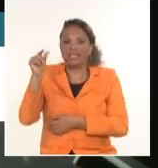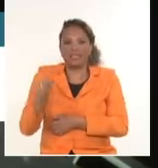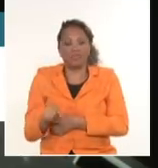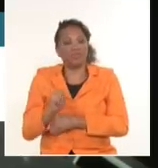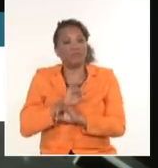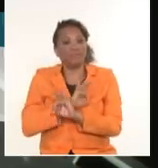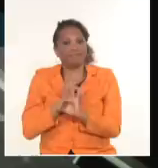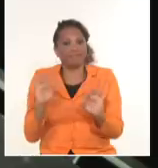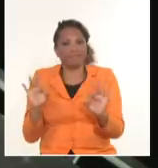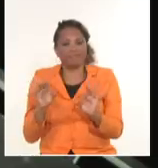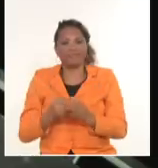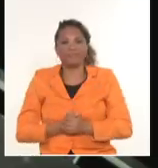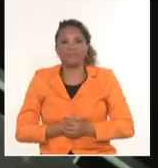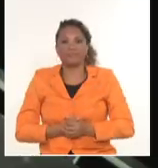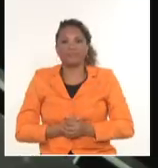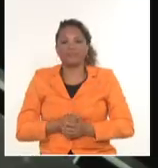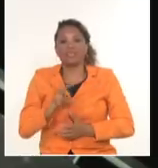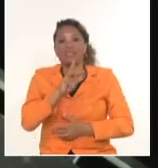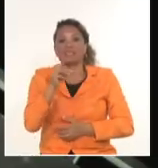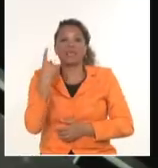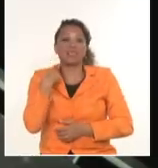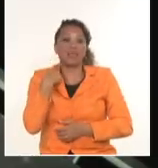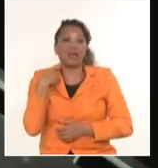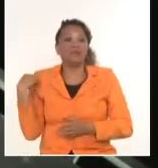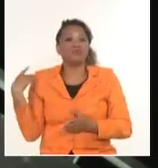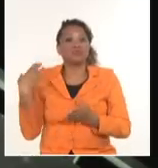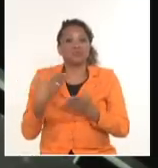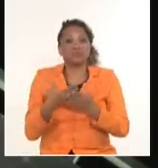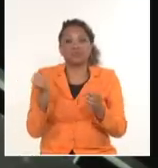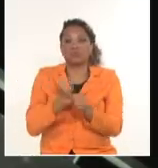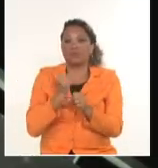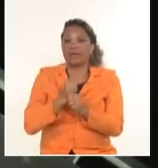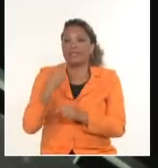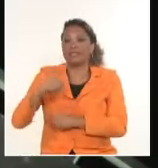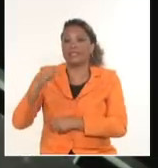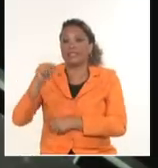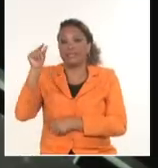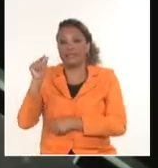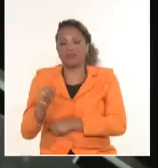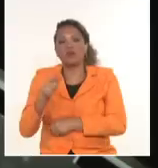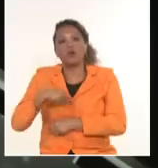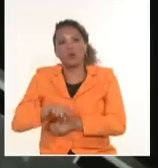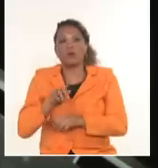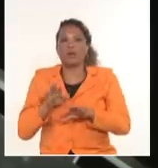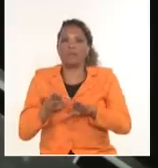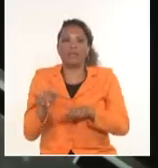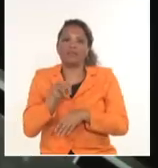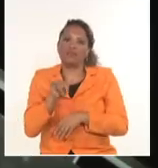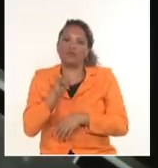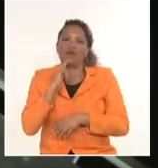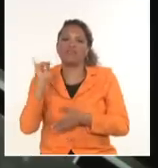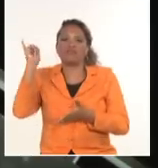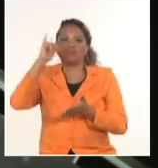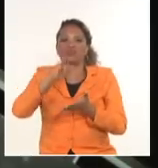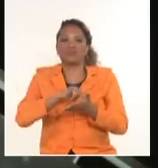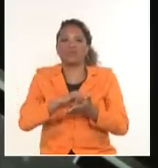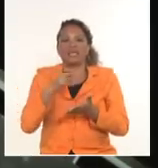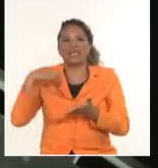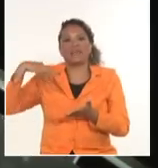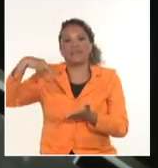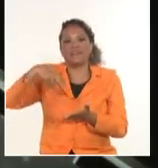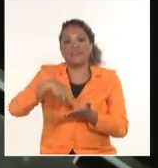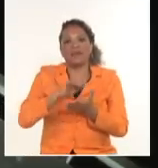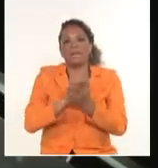gladiador cubano de 30 años, capitalino, quien precisamente hoy está a la espera del gran campeón Mijaín López. Y habla también